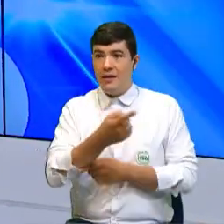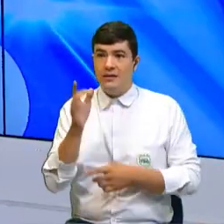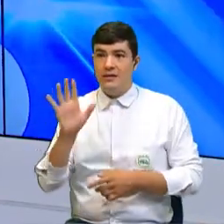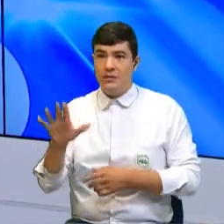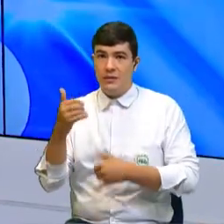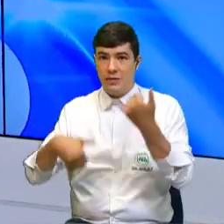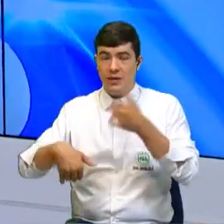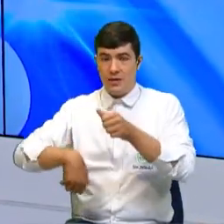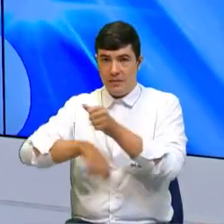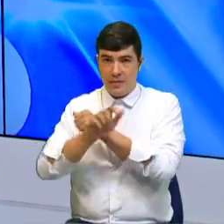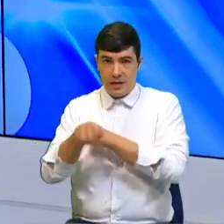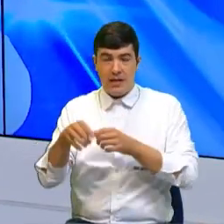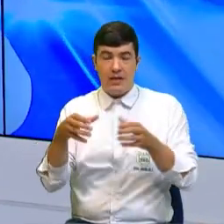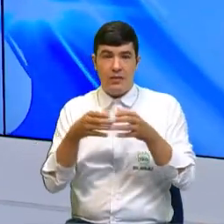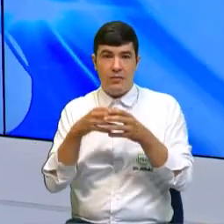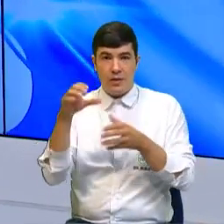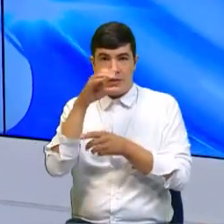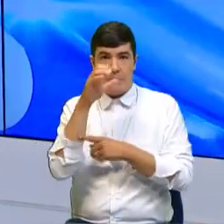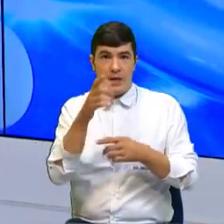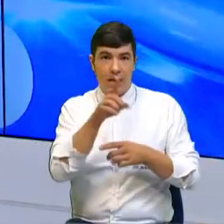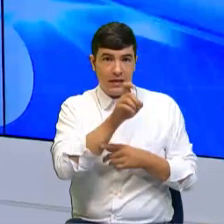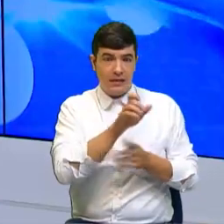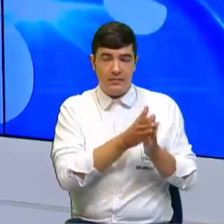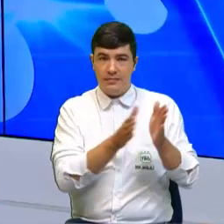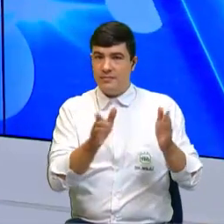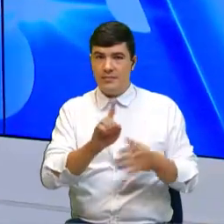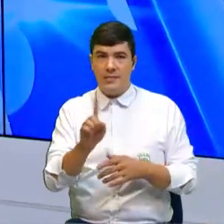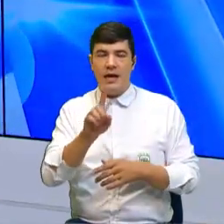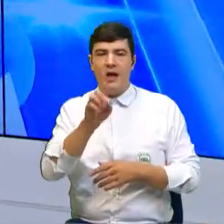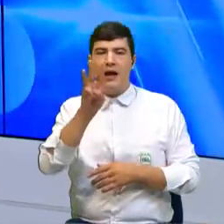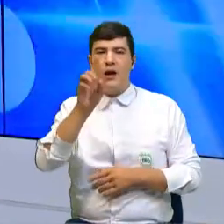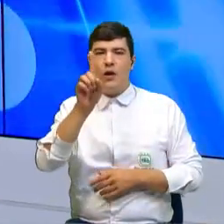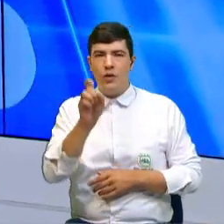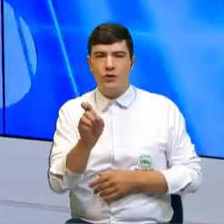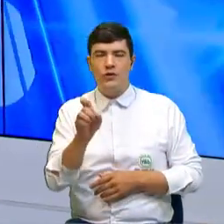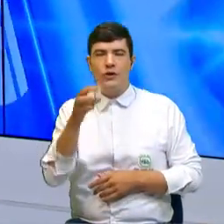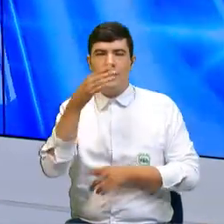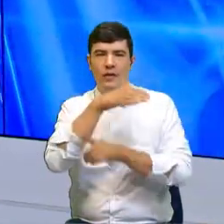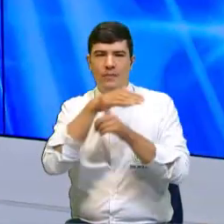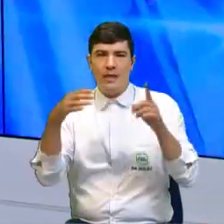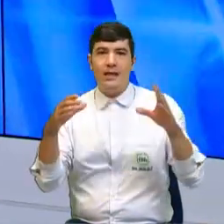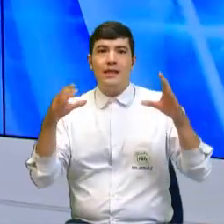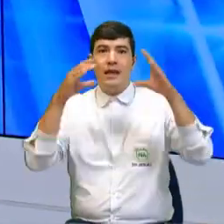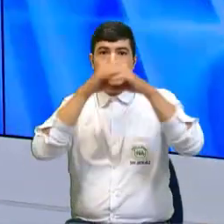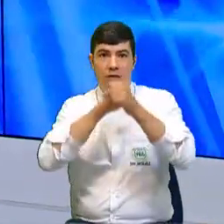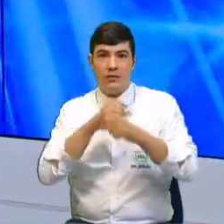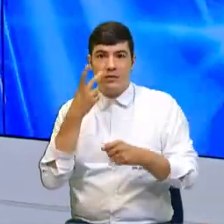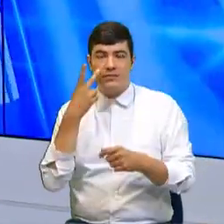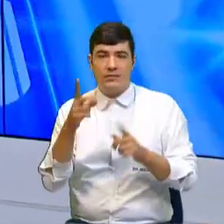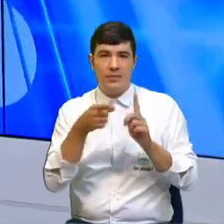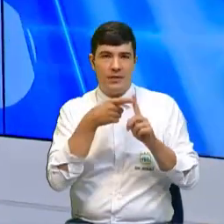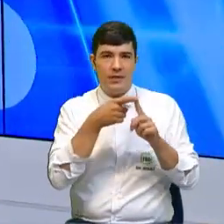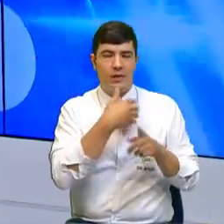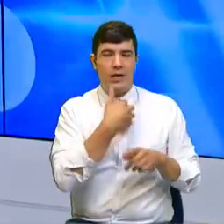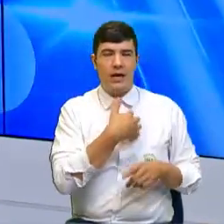inicial de la selección colombiana de brasil no se jugará a las seis sino a las ocho y treinta de la noche a primera hora van a jugar las selecciones de argentina y de